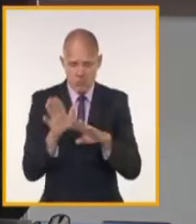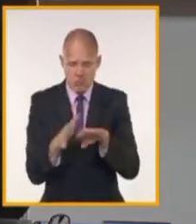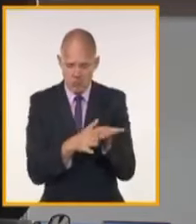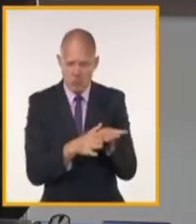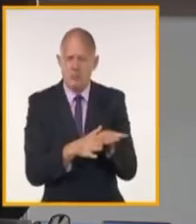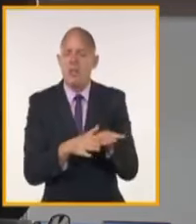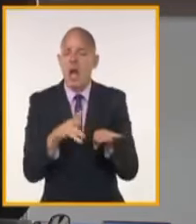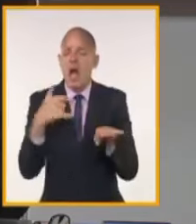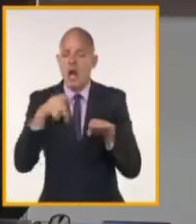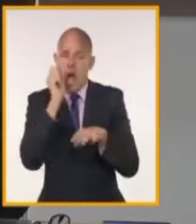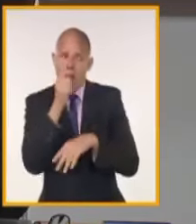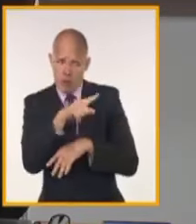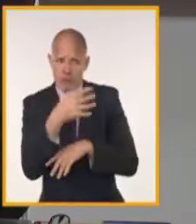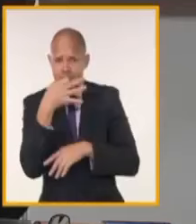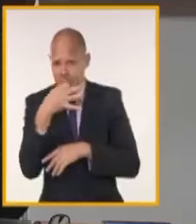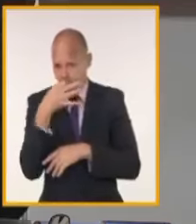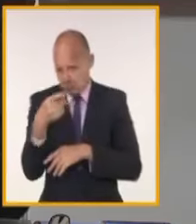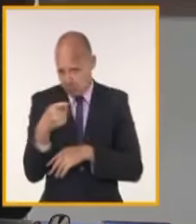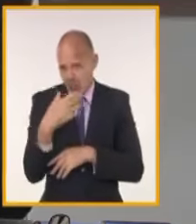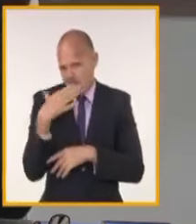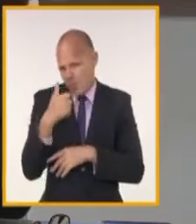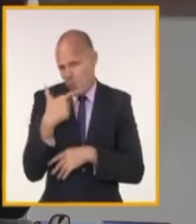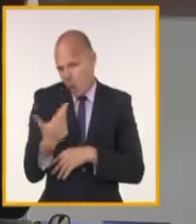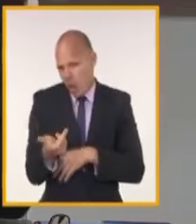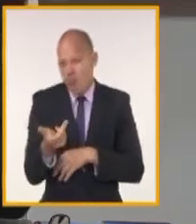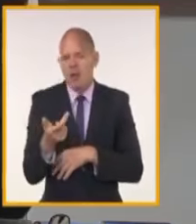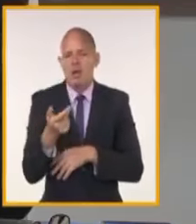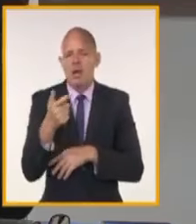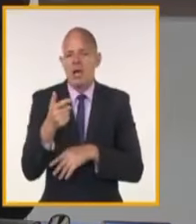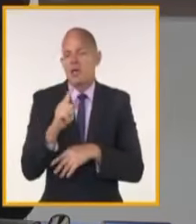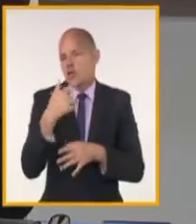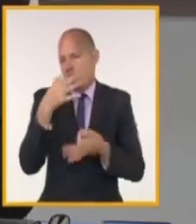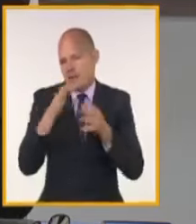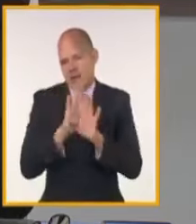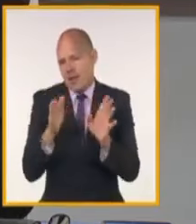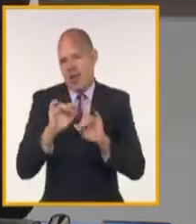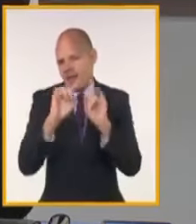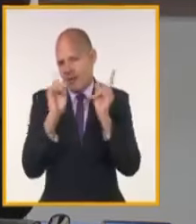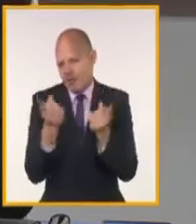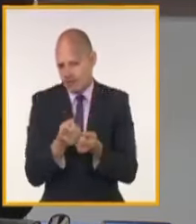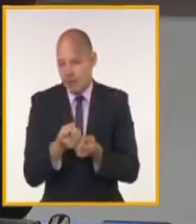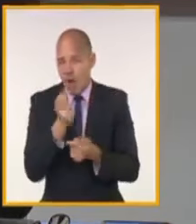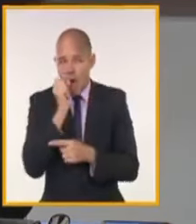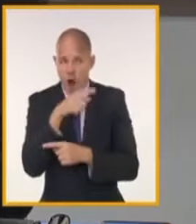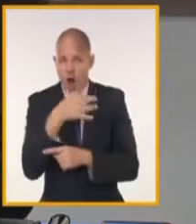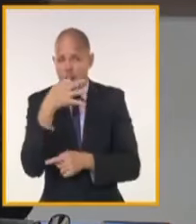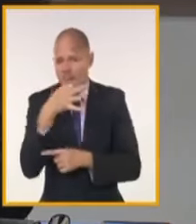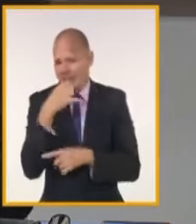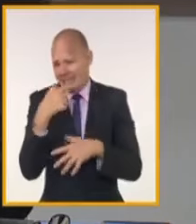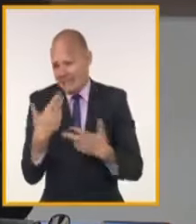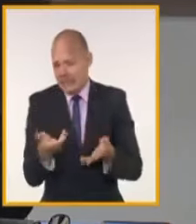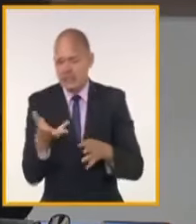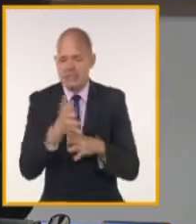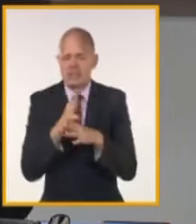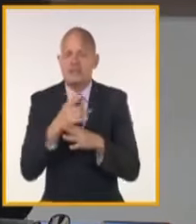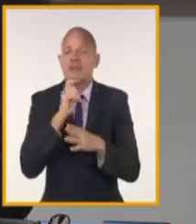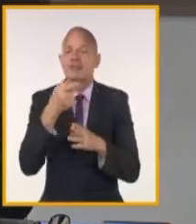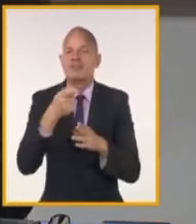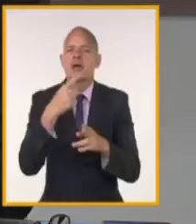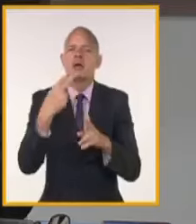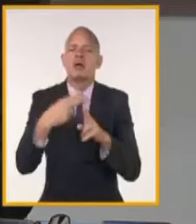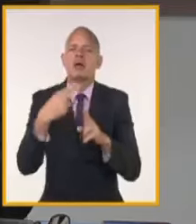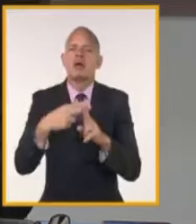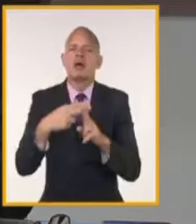va a va a explicar más al detalle Solamente yo quiero decir las energías renovables es parte de la